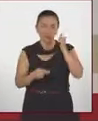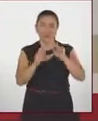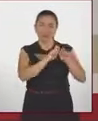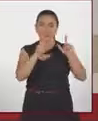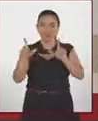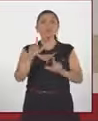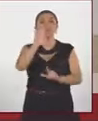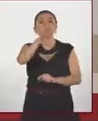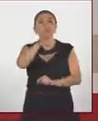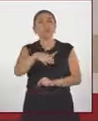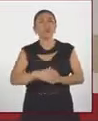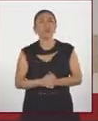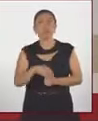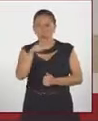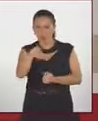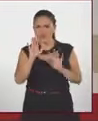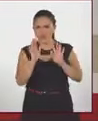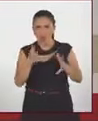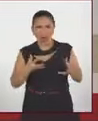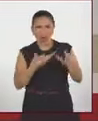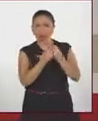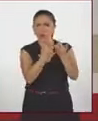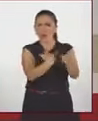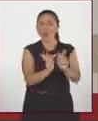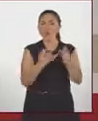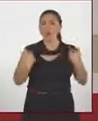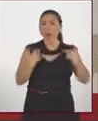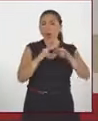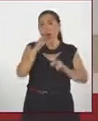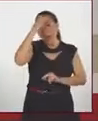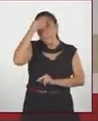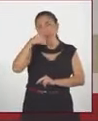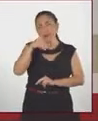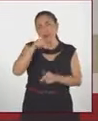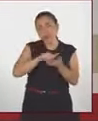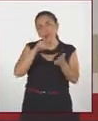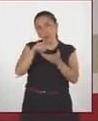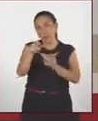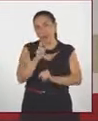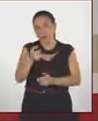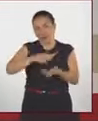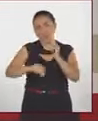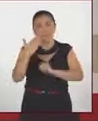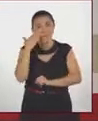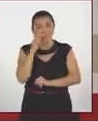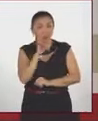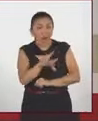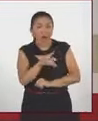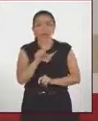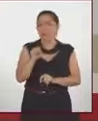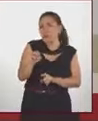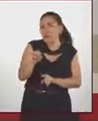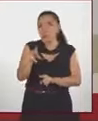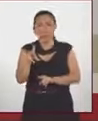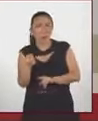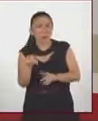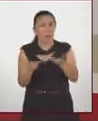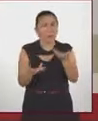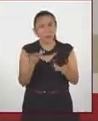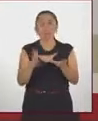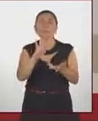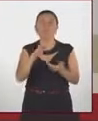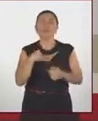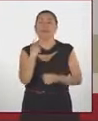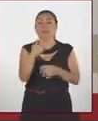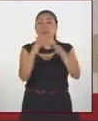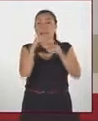cierto, ¿ya forman parte del grupo Docentes.aprende.mx en Facebook? ¿Sí? ¿No? Bueno, les platico.